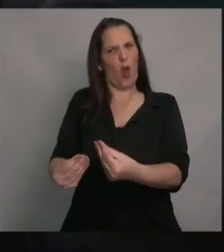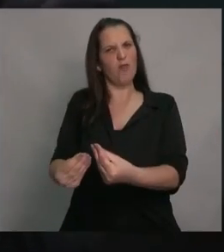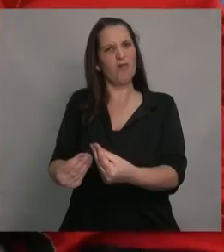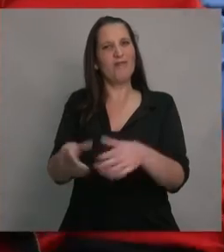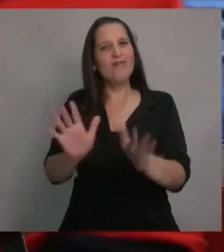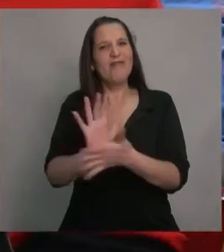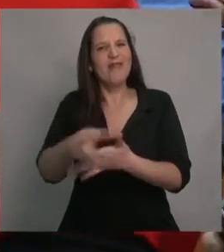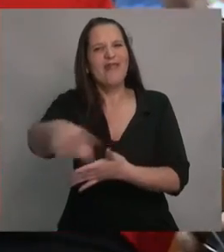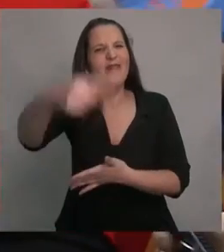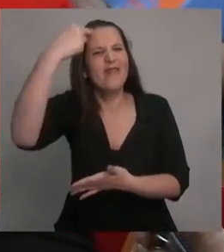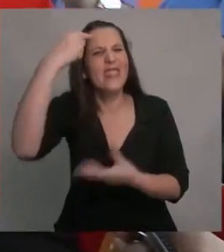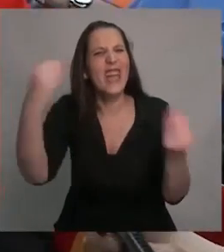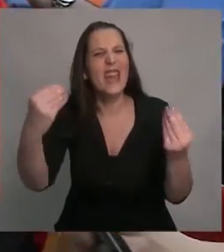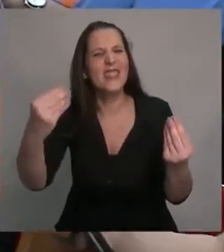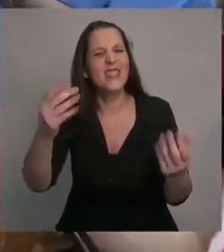cubana.